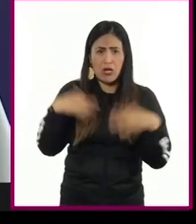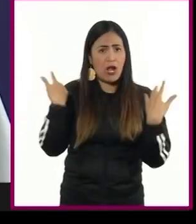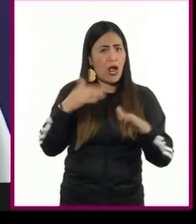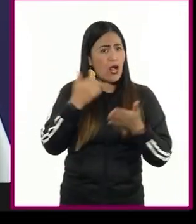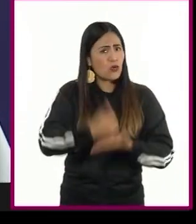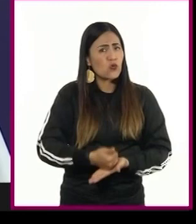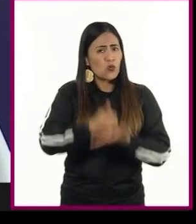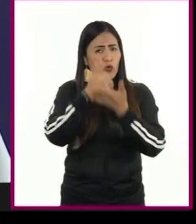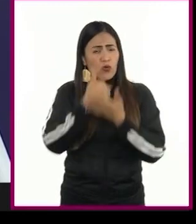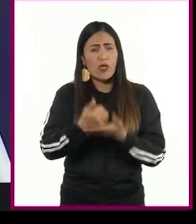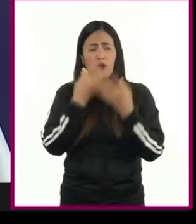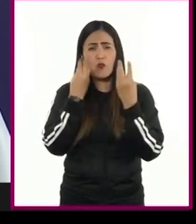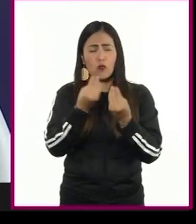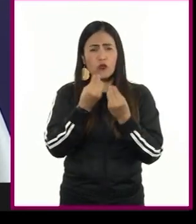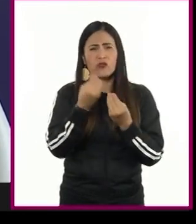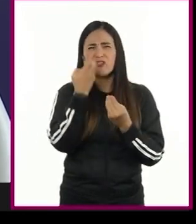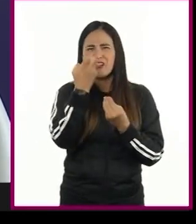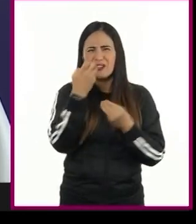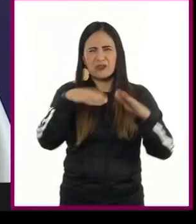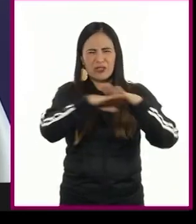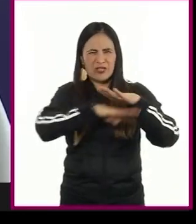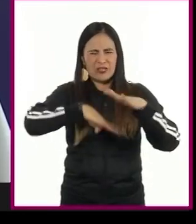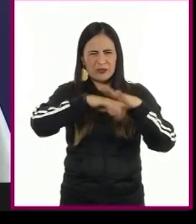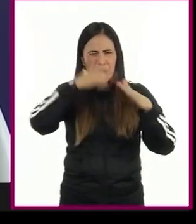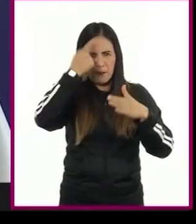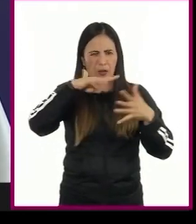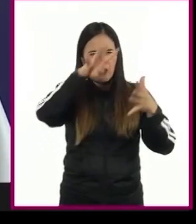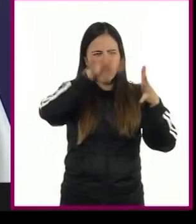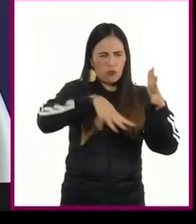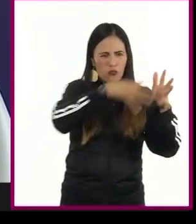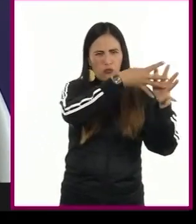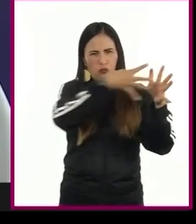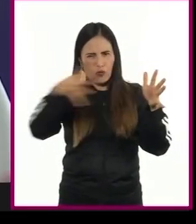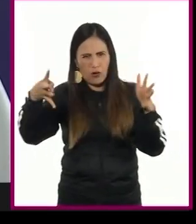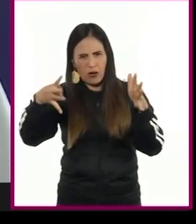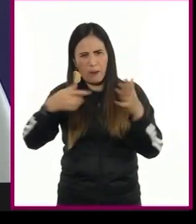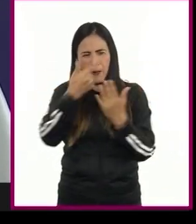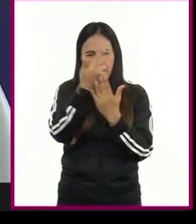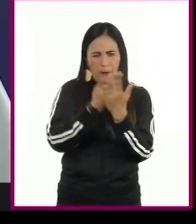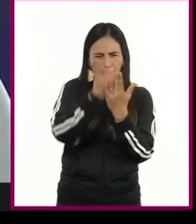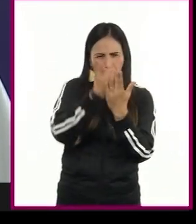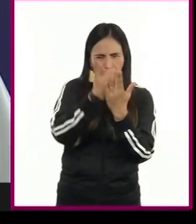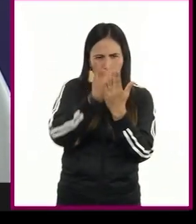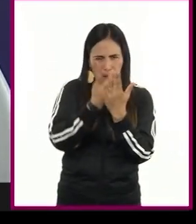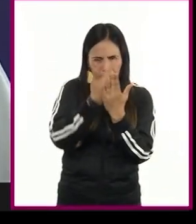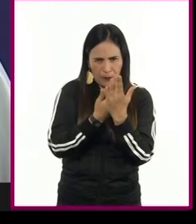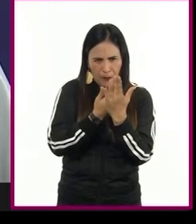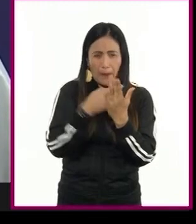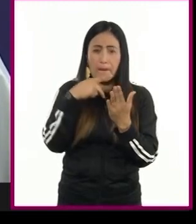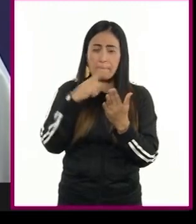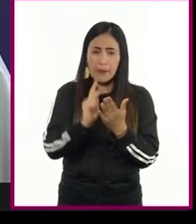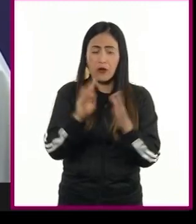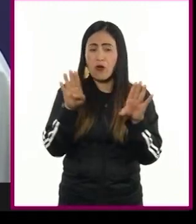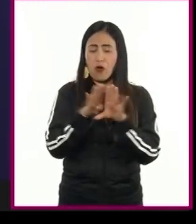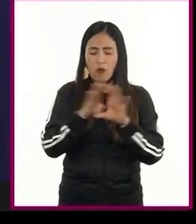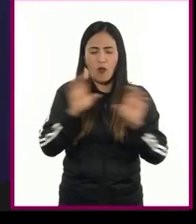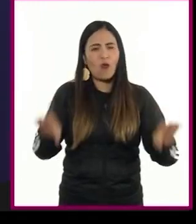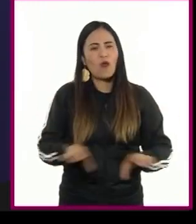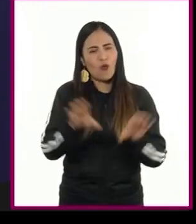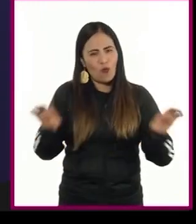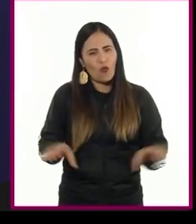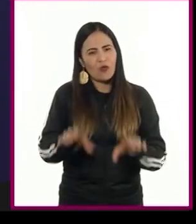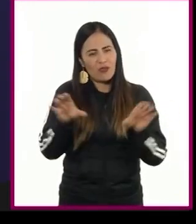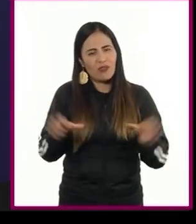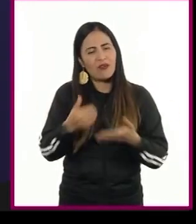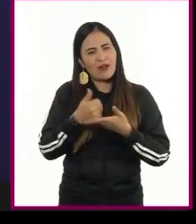son la base para la creación de hojas de cálculo para el registro contable, pero ahora con ayuda de la tecnología.